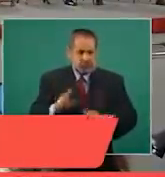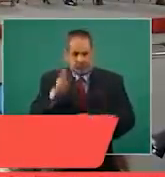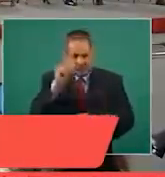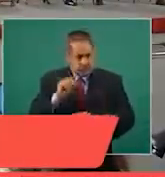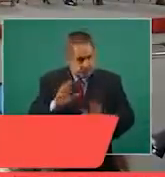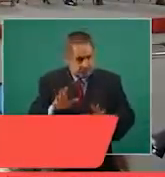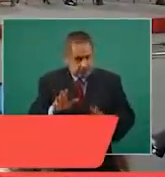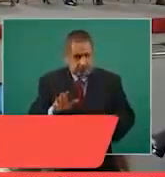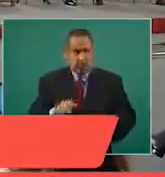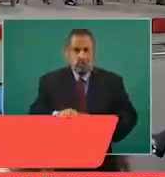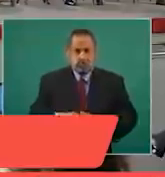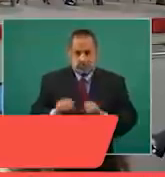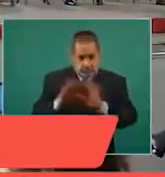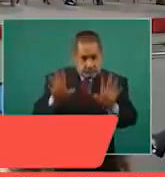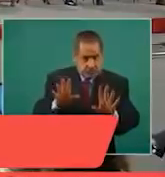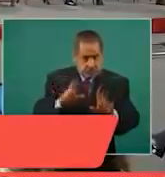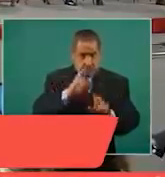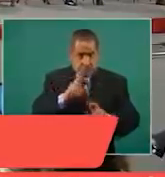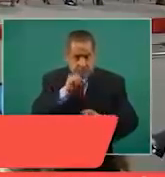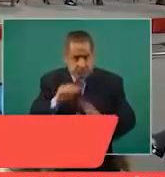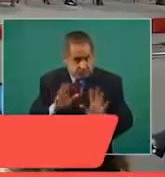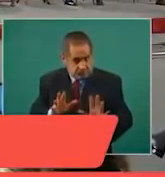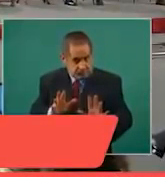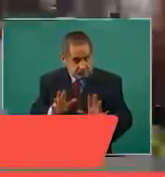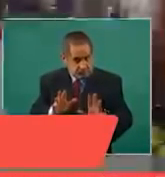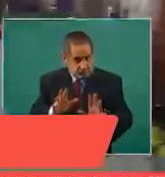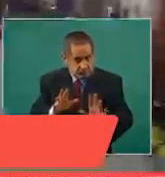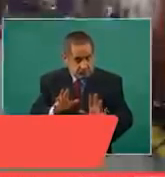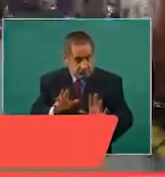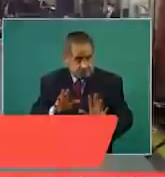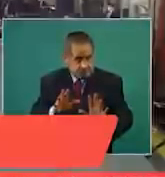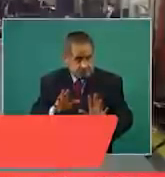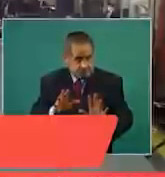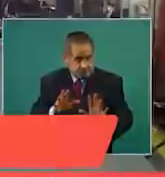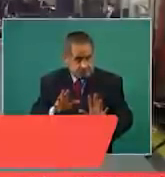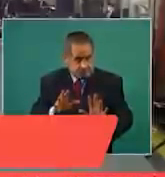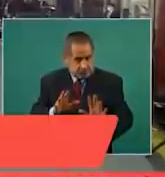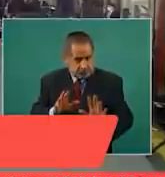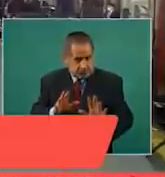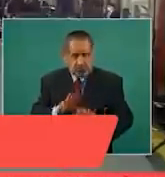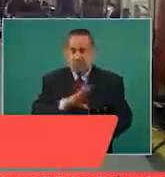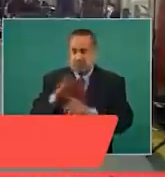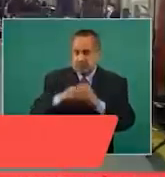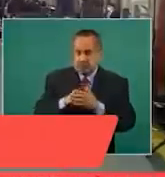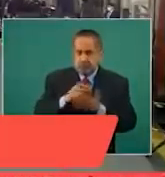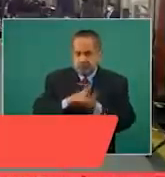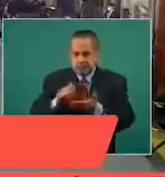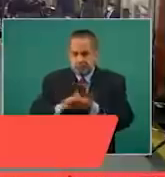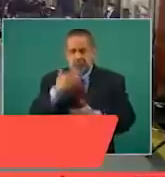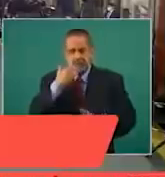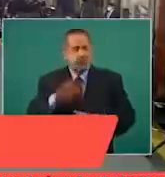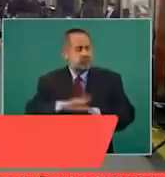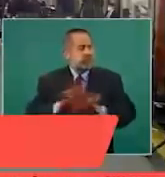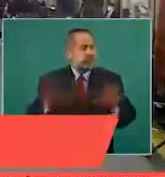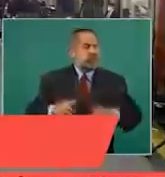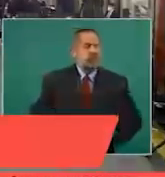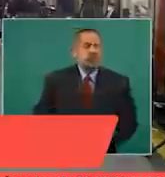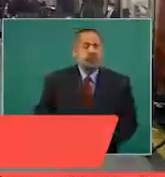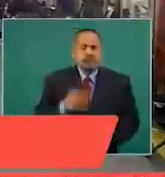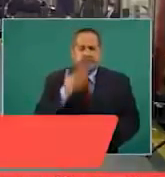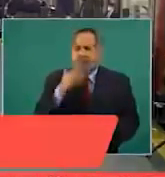Eh, Llega entonces a la presidencia Alberto en 2019, eh,